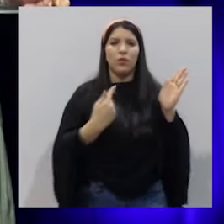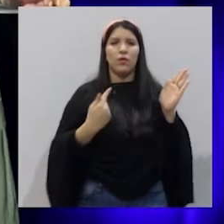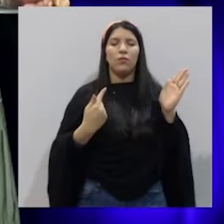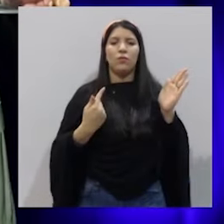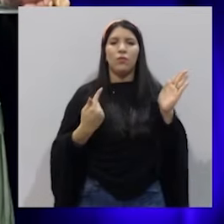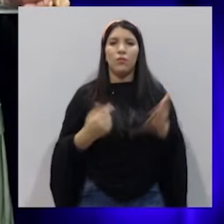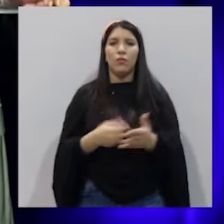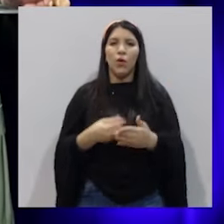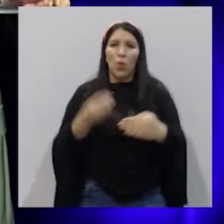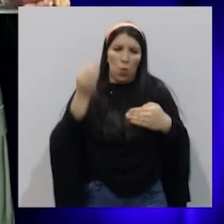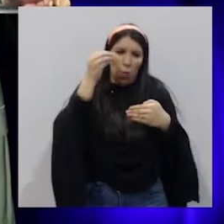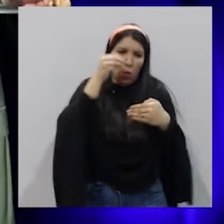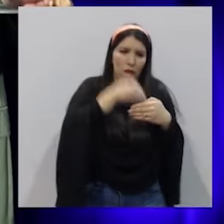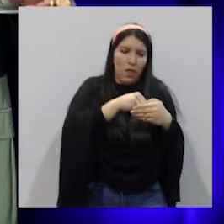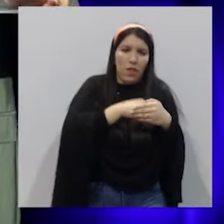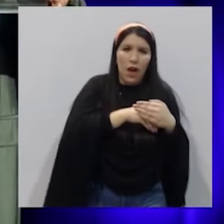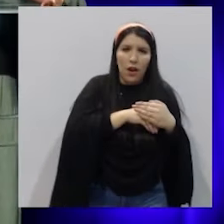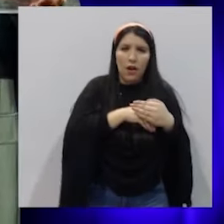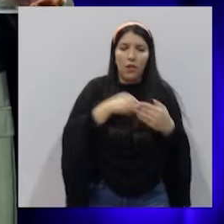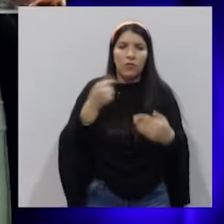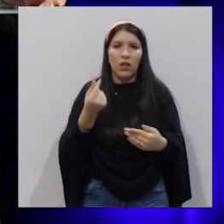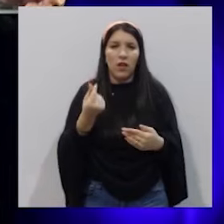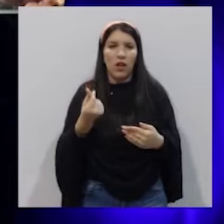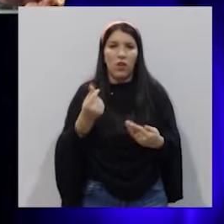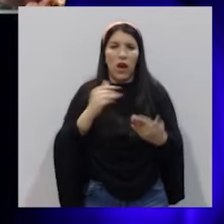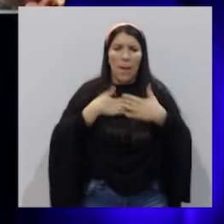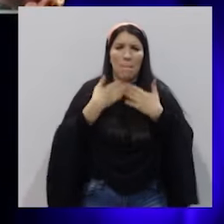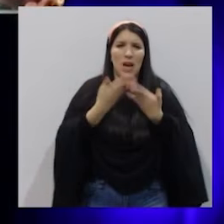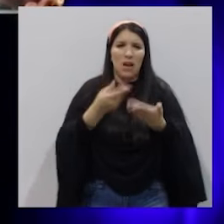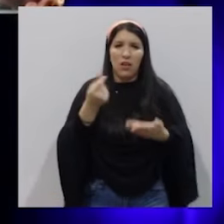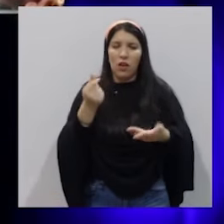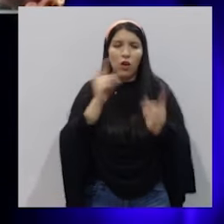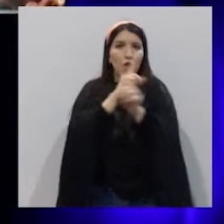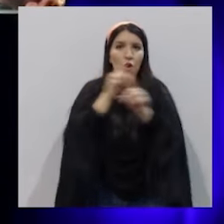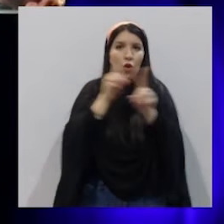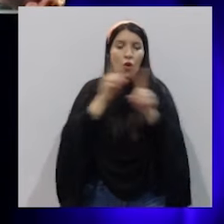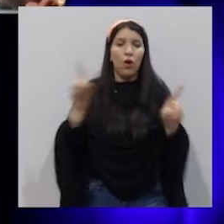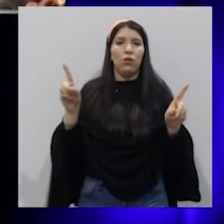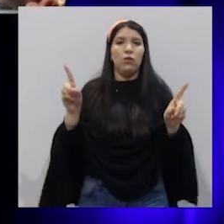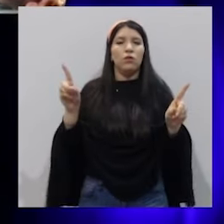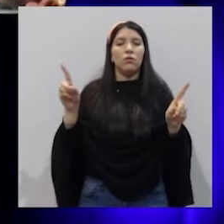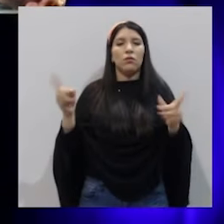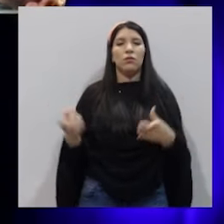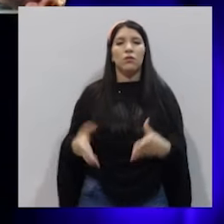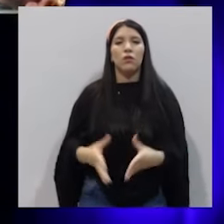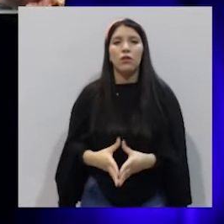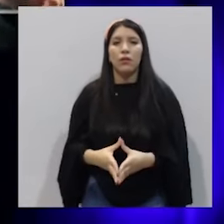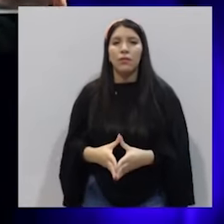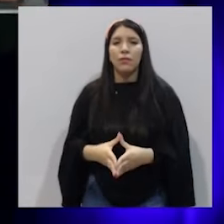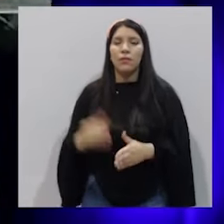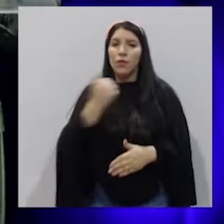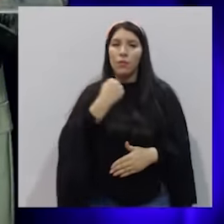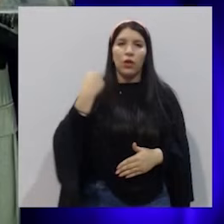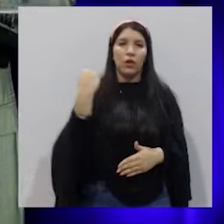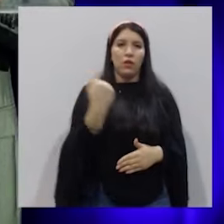otros la bendición pero que la avaricia no nos lleve a ser tentados a